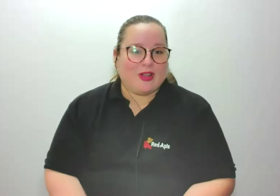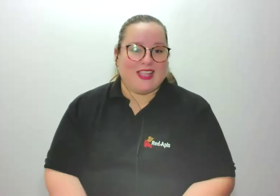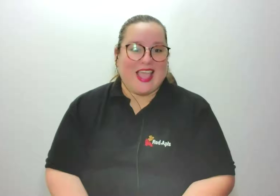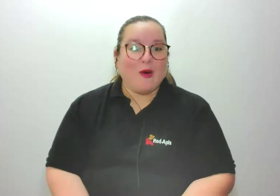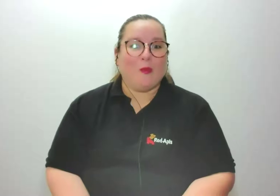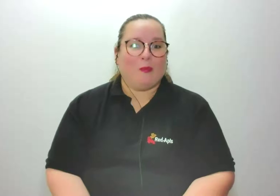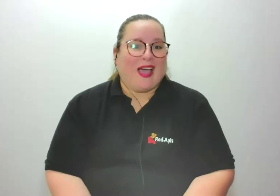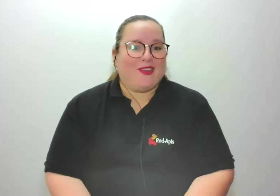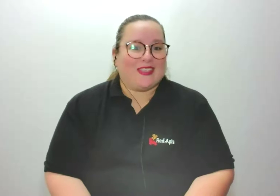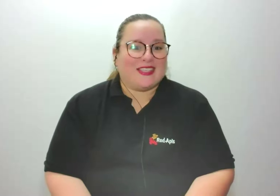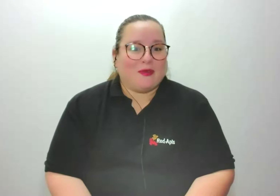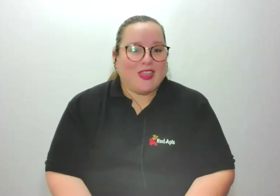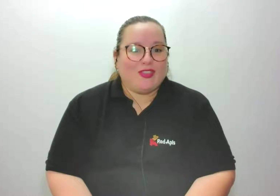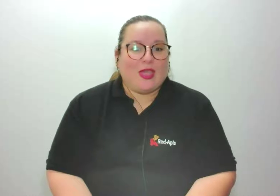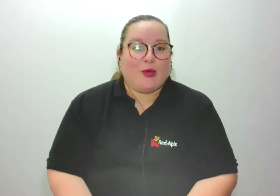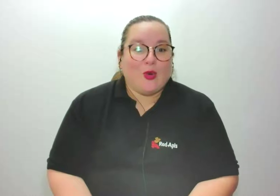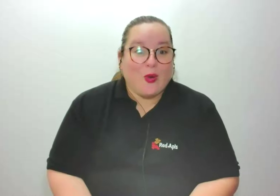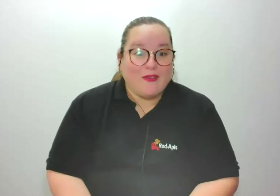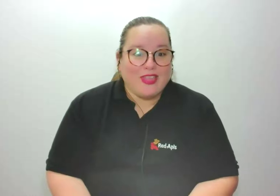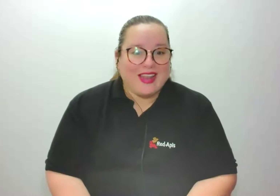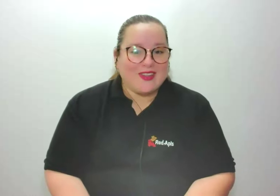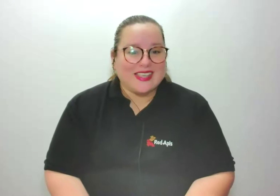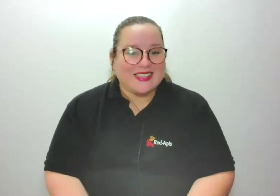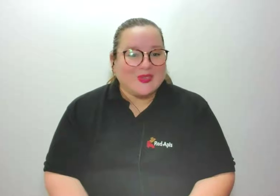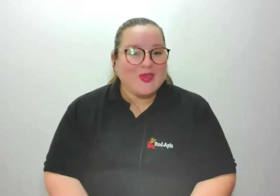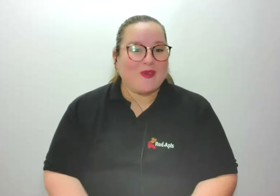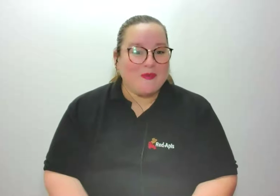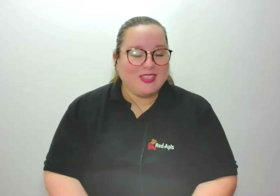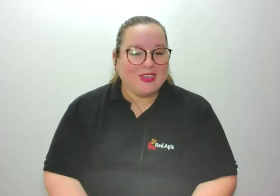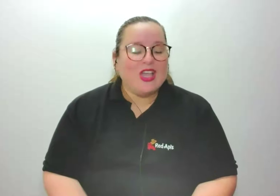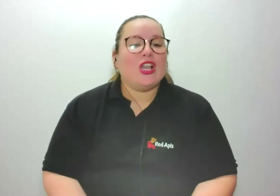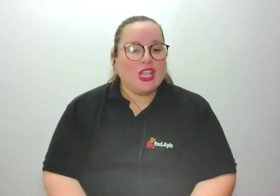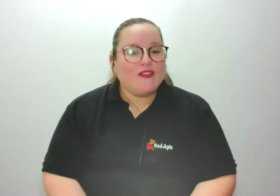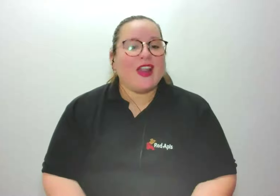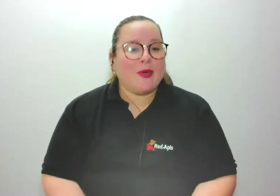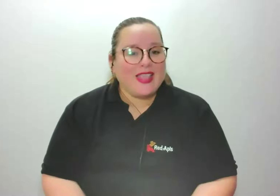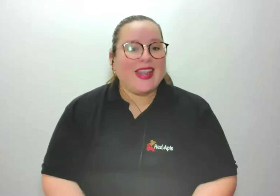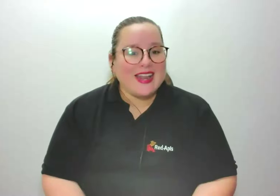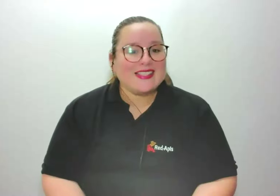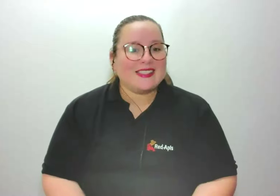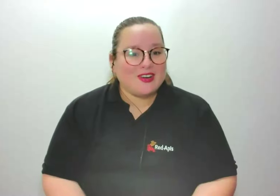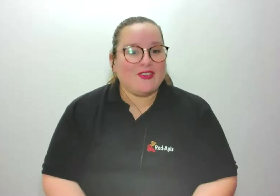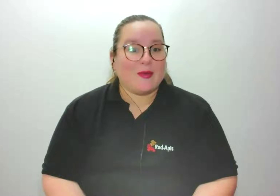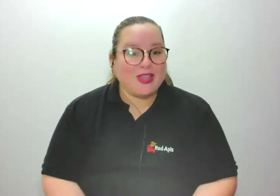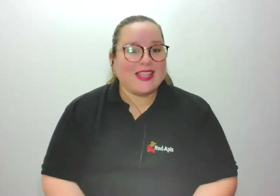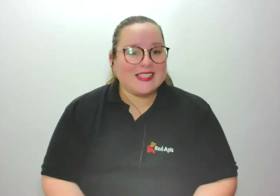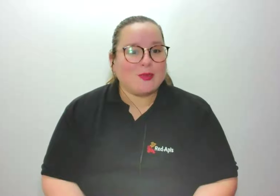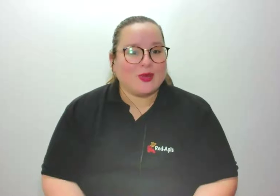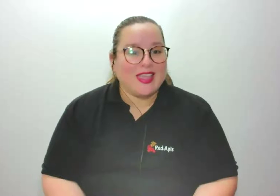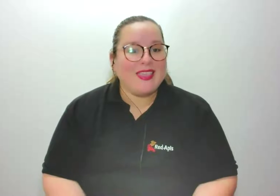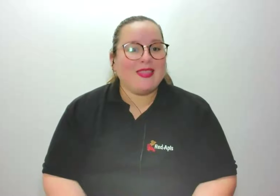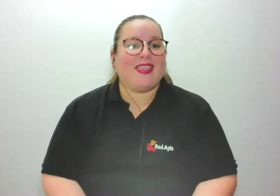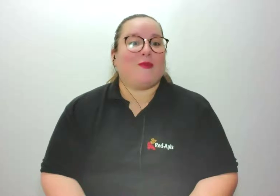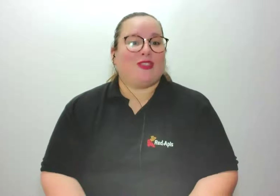a entender, pero si le hago un pájaro que se está moviendo y que pone un huevo y genero esa actitud de movimiento, los niños van a poder generar ese desarrollo, van a poder tener